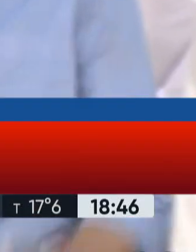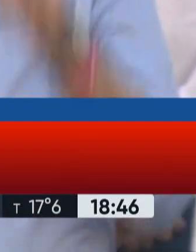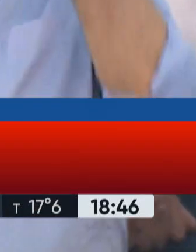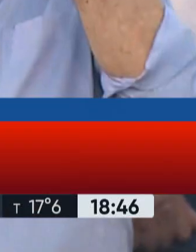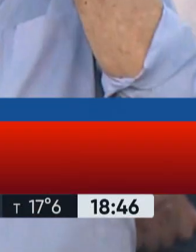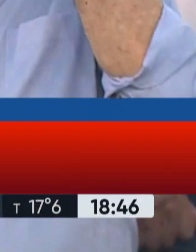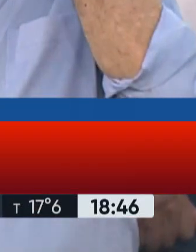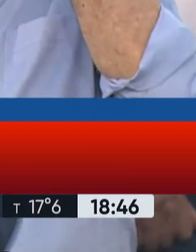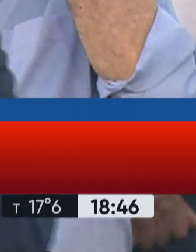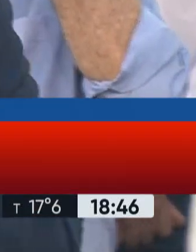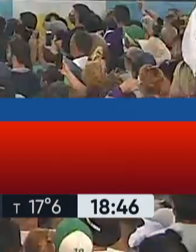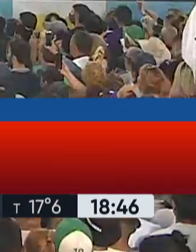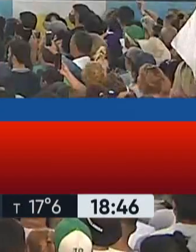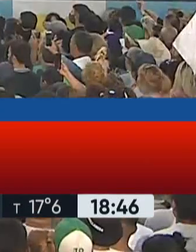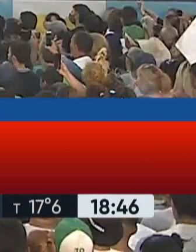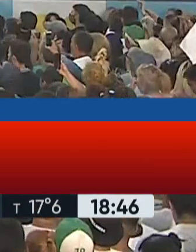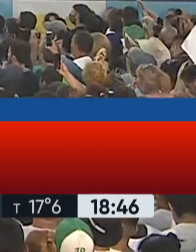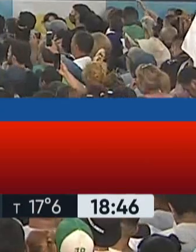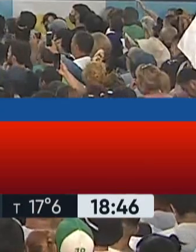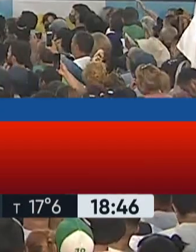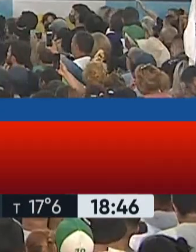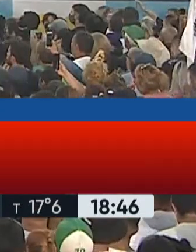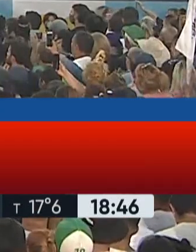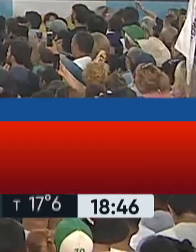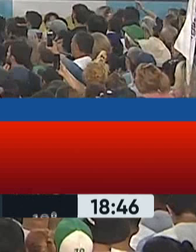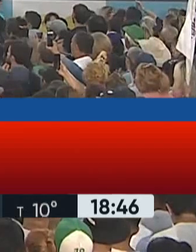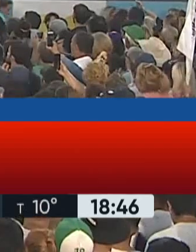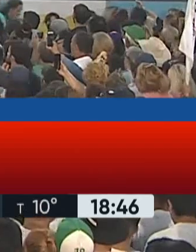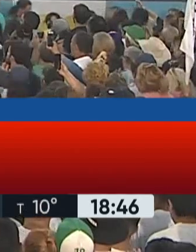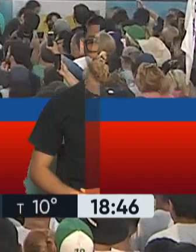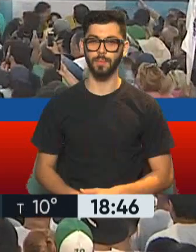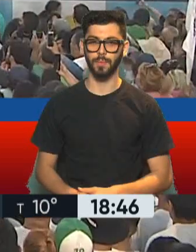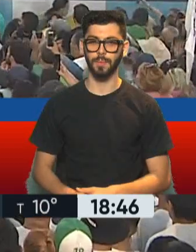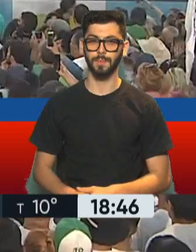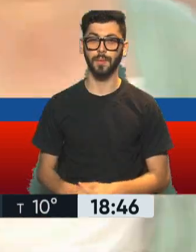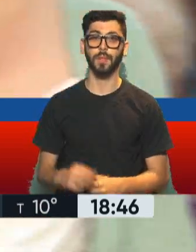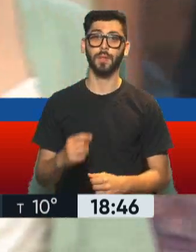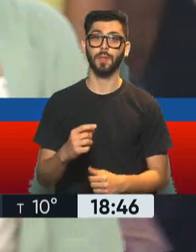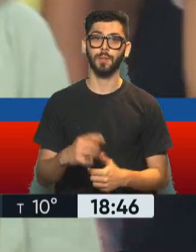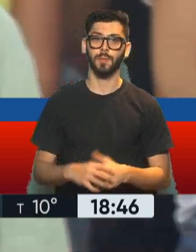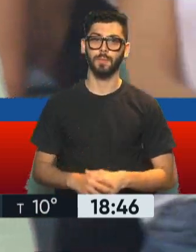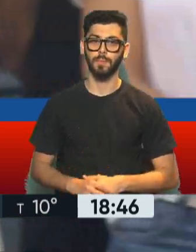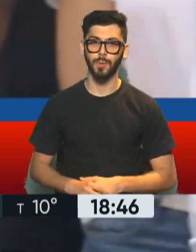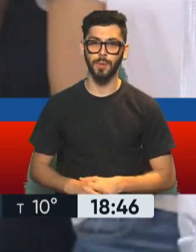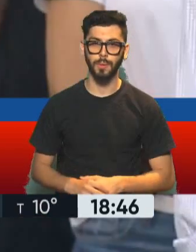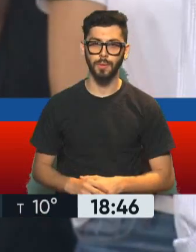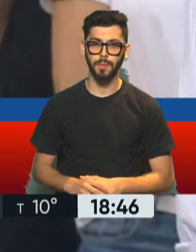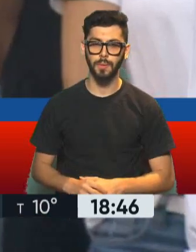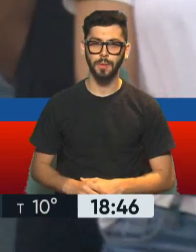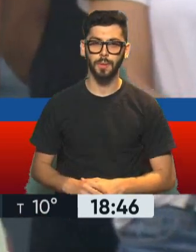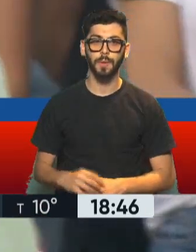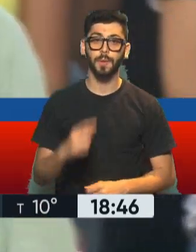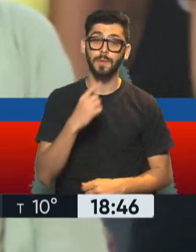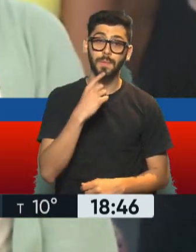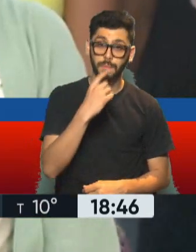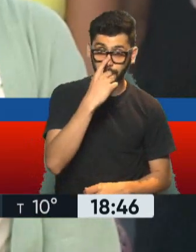llevó adelante en Argentina. Y vimos cuando llegamos con Néstor ¿Cuántas pequeñas y medianas